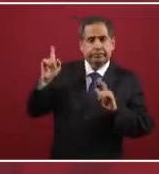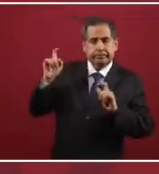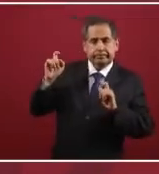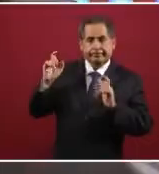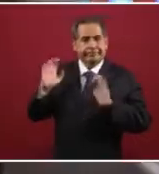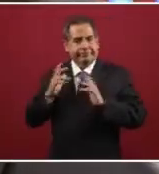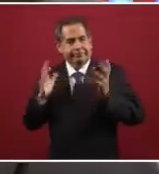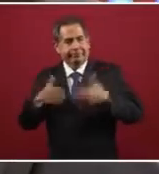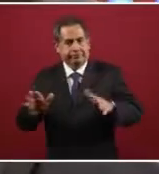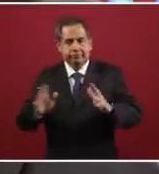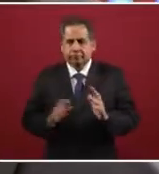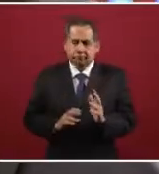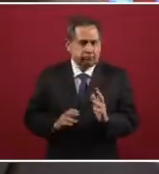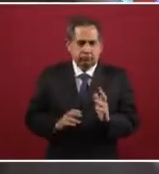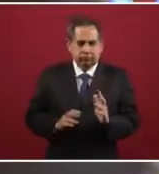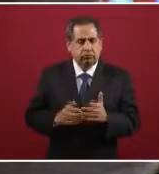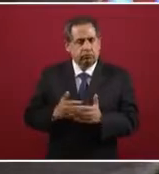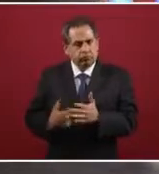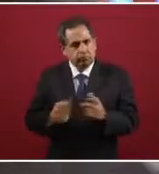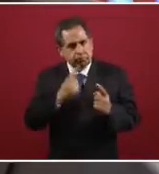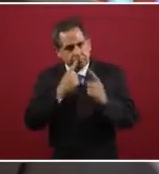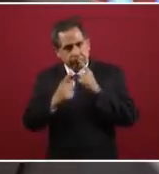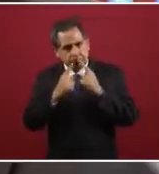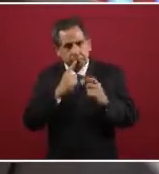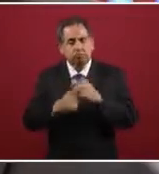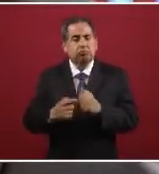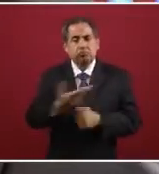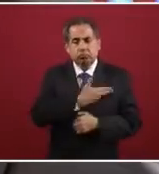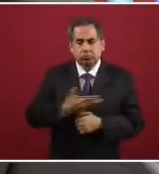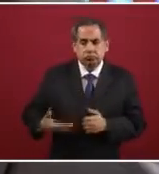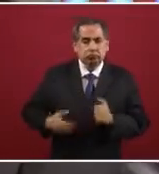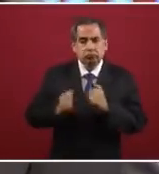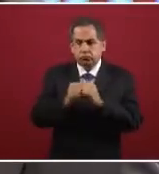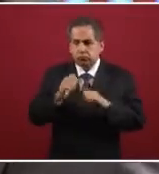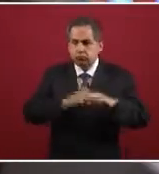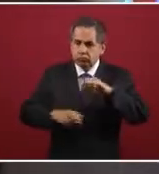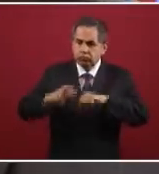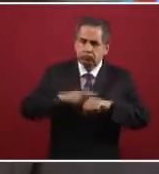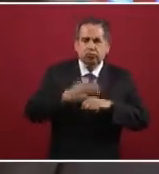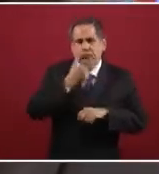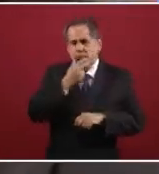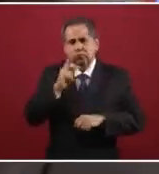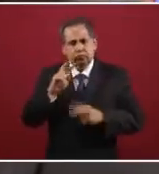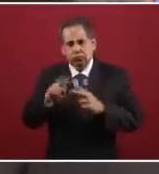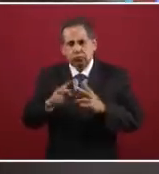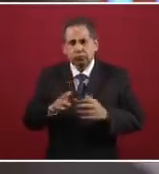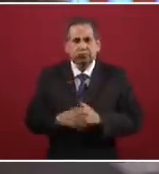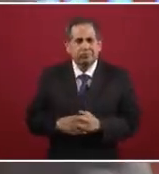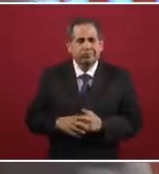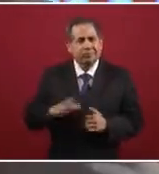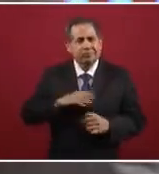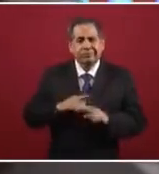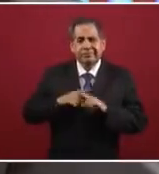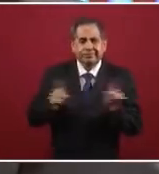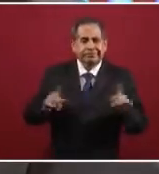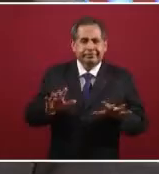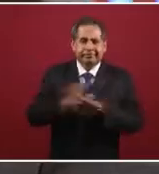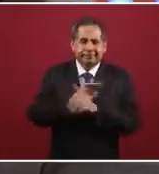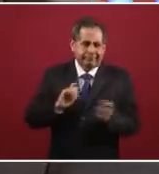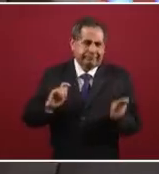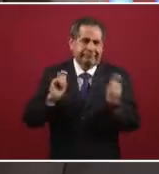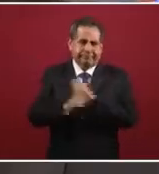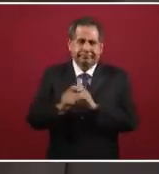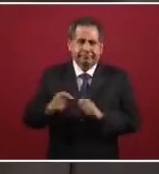conversación. Ahora hay una conversación del presidente con el embajador o la embajadora. Entonces hay una serie de cambios en el formato